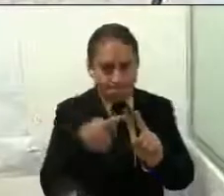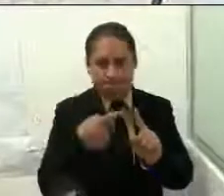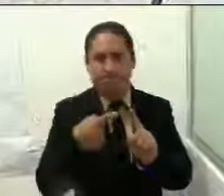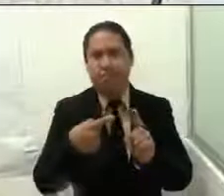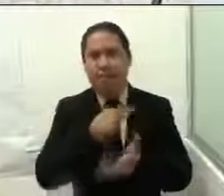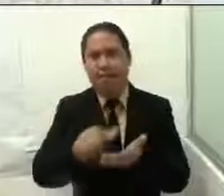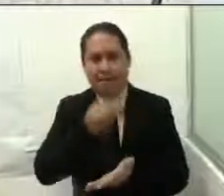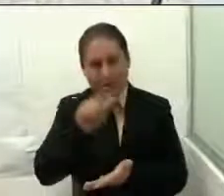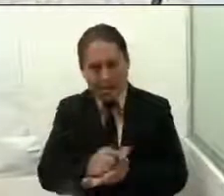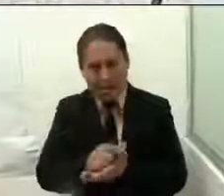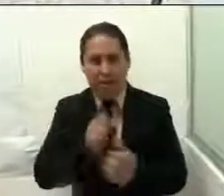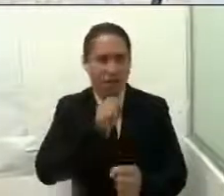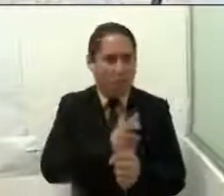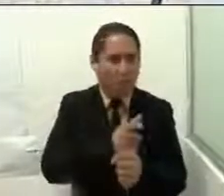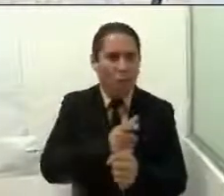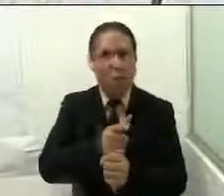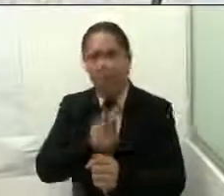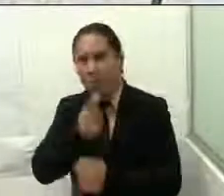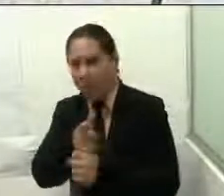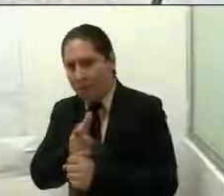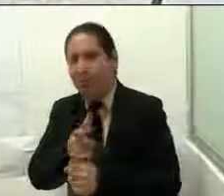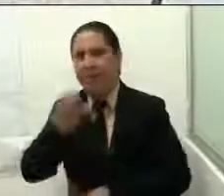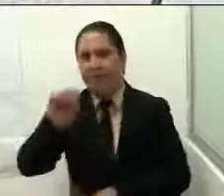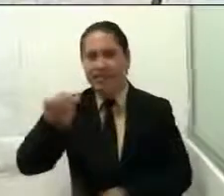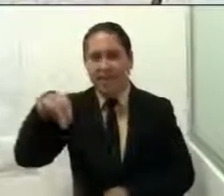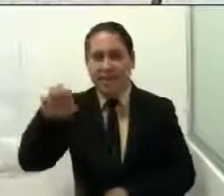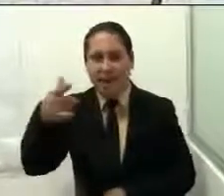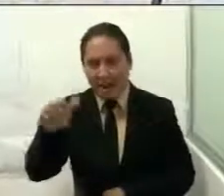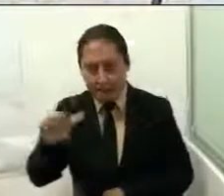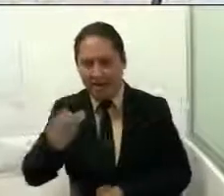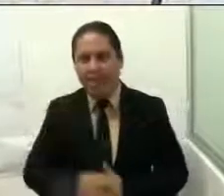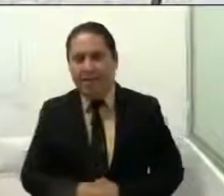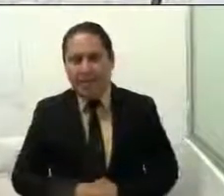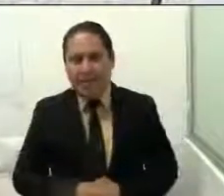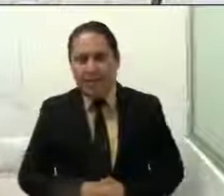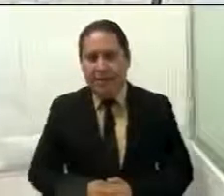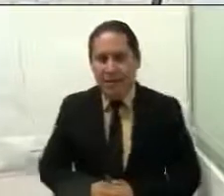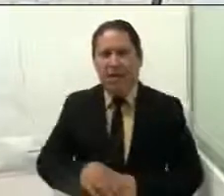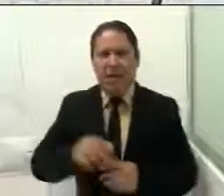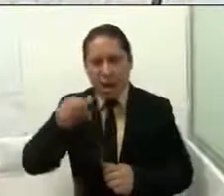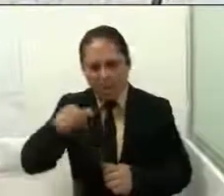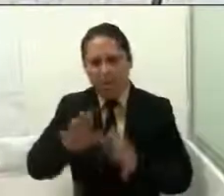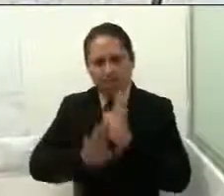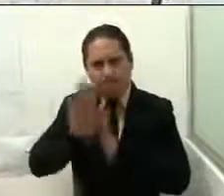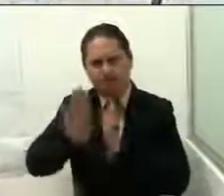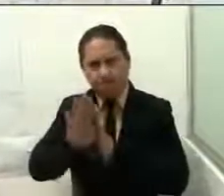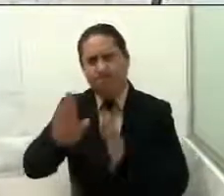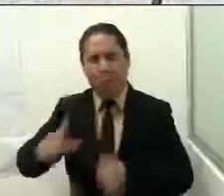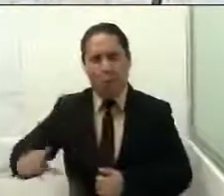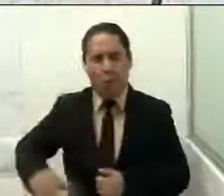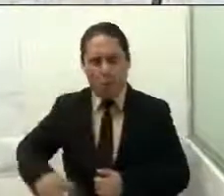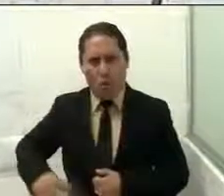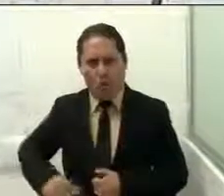de identificación del sinigán se destaca como un logro de este gobierno el decreto